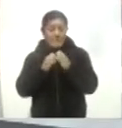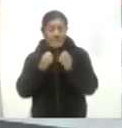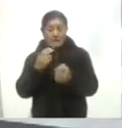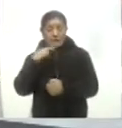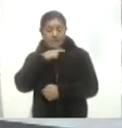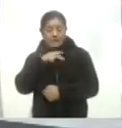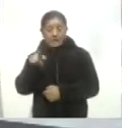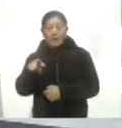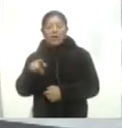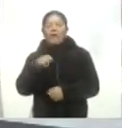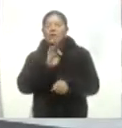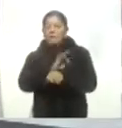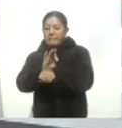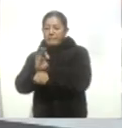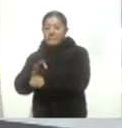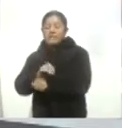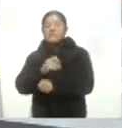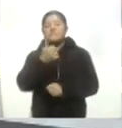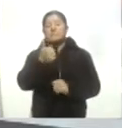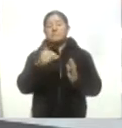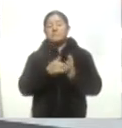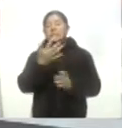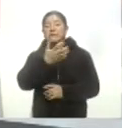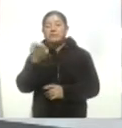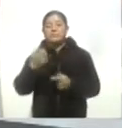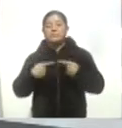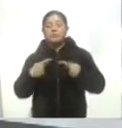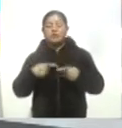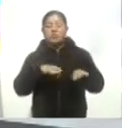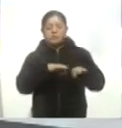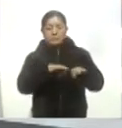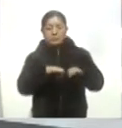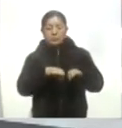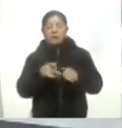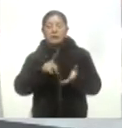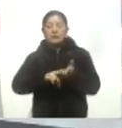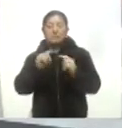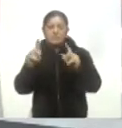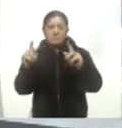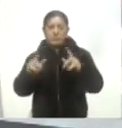estatal ha defendido más de 6.500 empleos en nuestro estado.